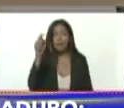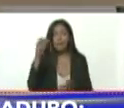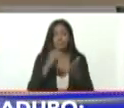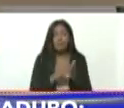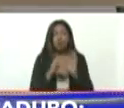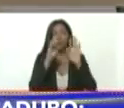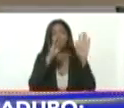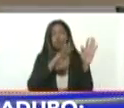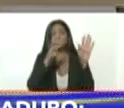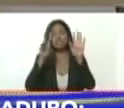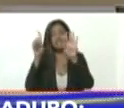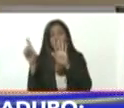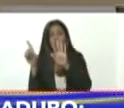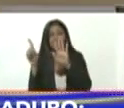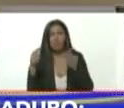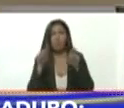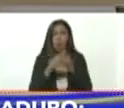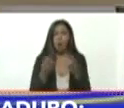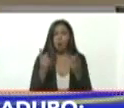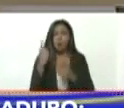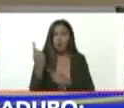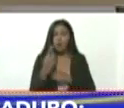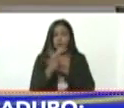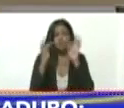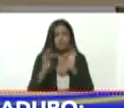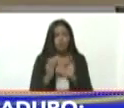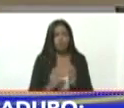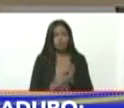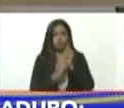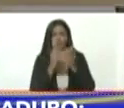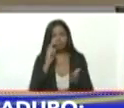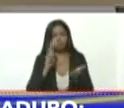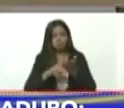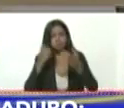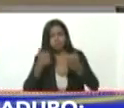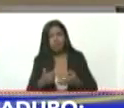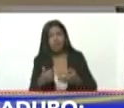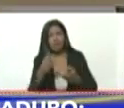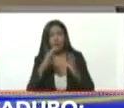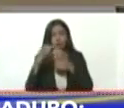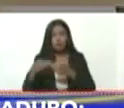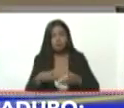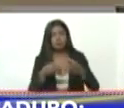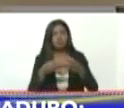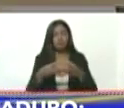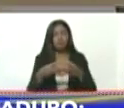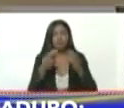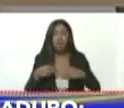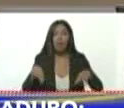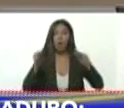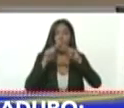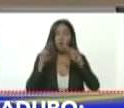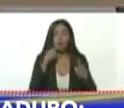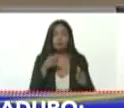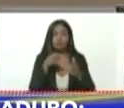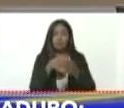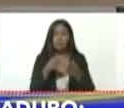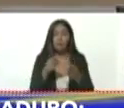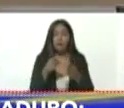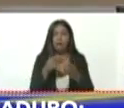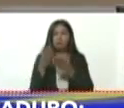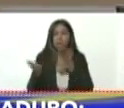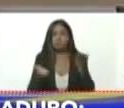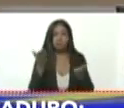1966, único instrumento jurídico válido debidamente depositado en la Organización de las Naciones Unidas que dirime esta